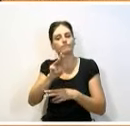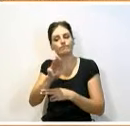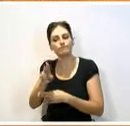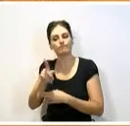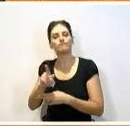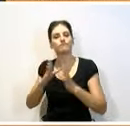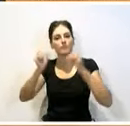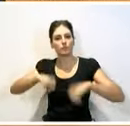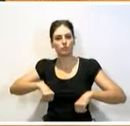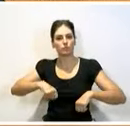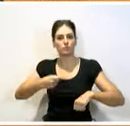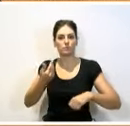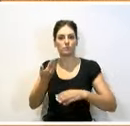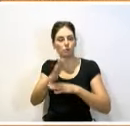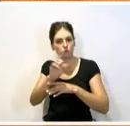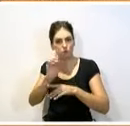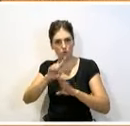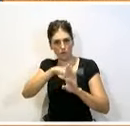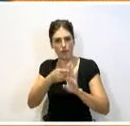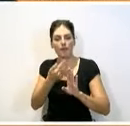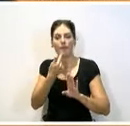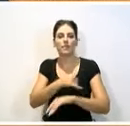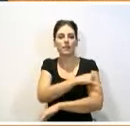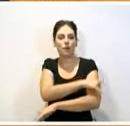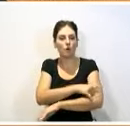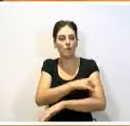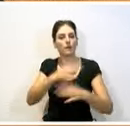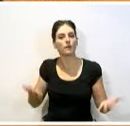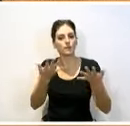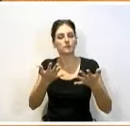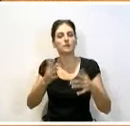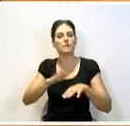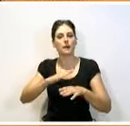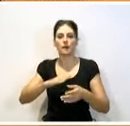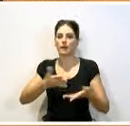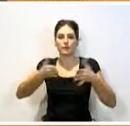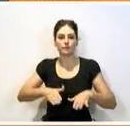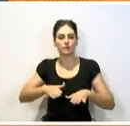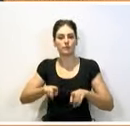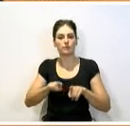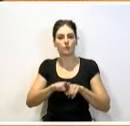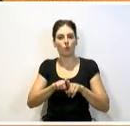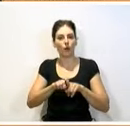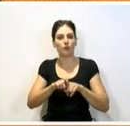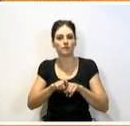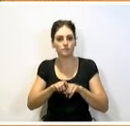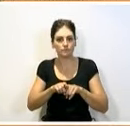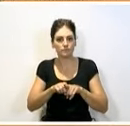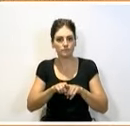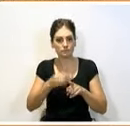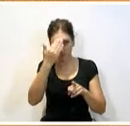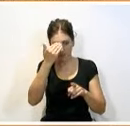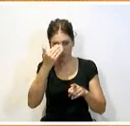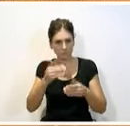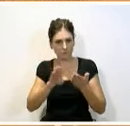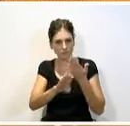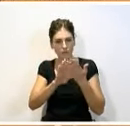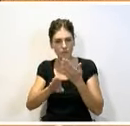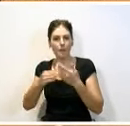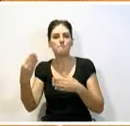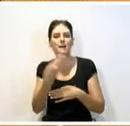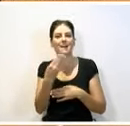una proposición no de ley por la que se insta al Gobierno de La Rioja, Partido Popular, a incoar y acordar y designar al Cementerio Civil Memorial La Barranca como bien de interés